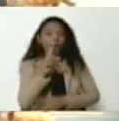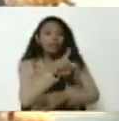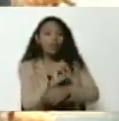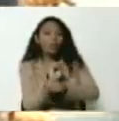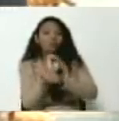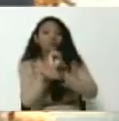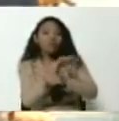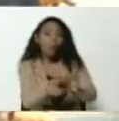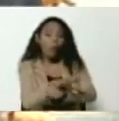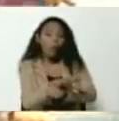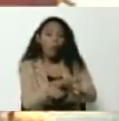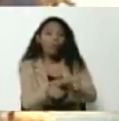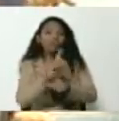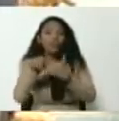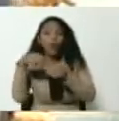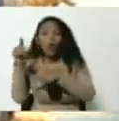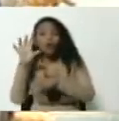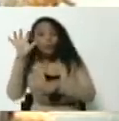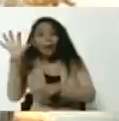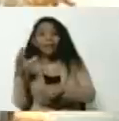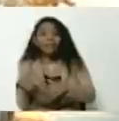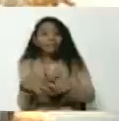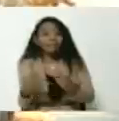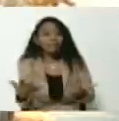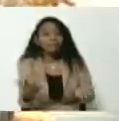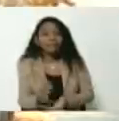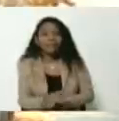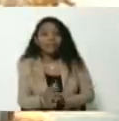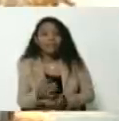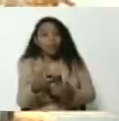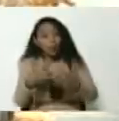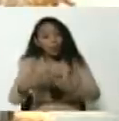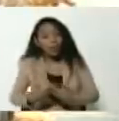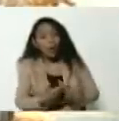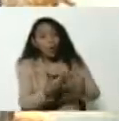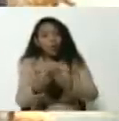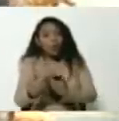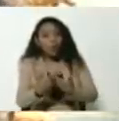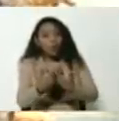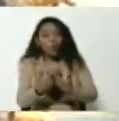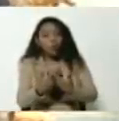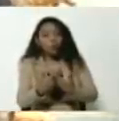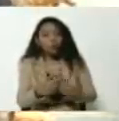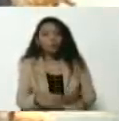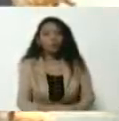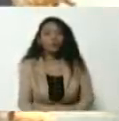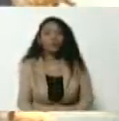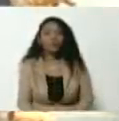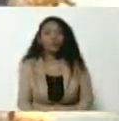transfiere al Banco Central de otro país, de los Estados Unidos de Norteamérica.